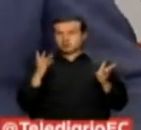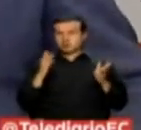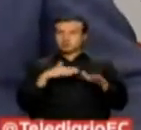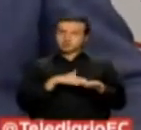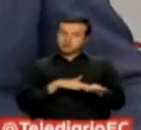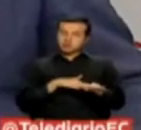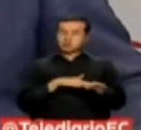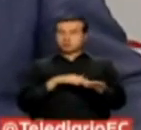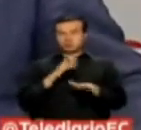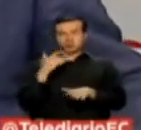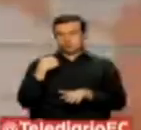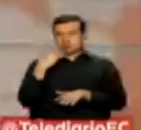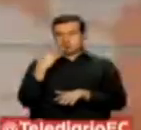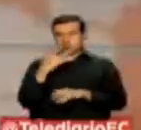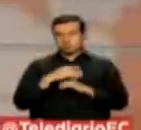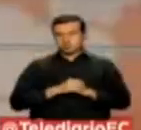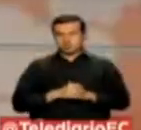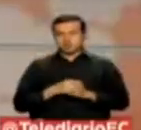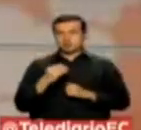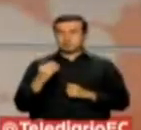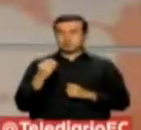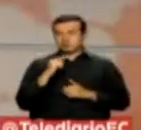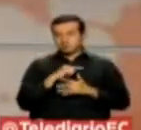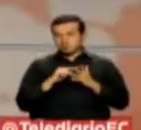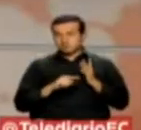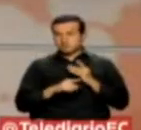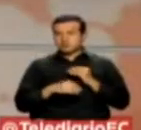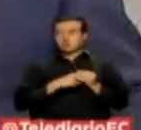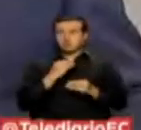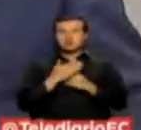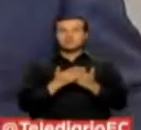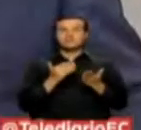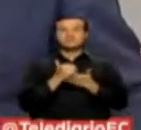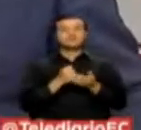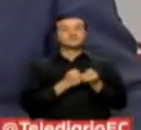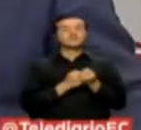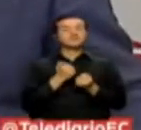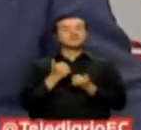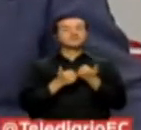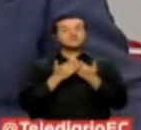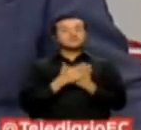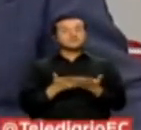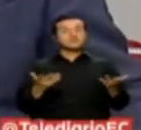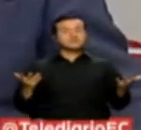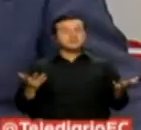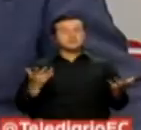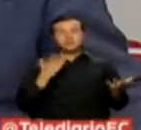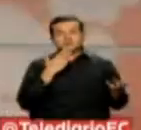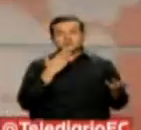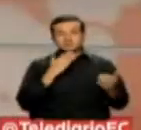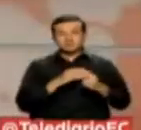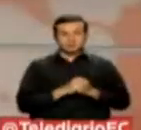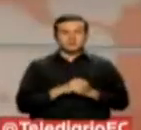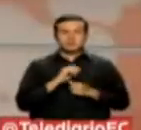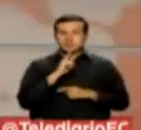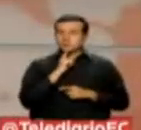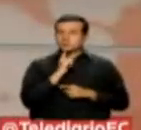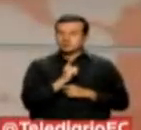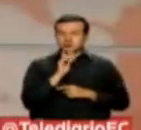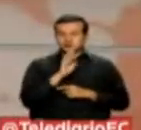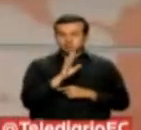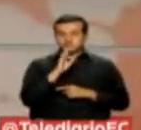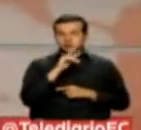garantías y contragarantías para créditos de este tipo. ¿Qué ventajas y facilidades obtienen en el BIES? Sí, estas son